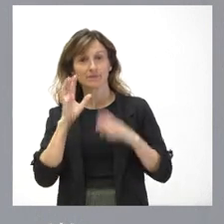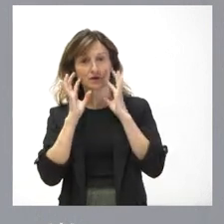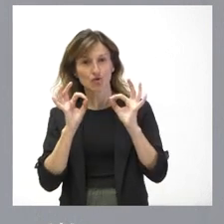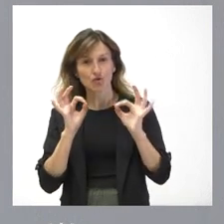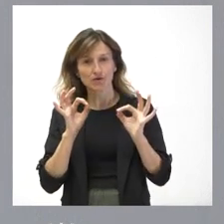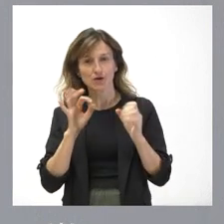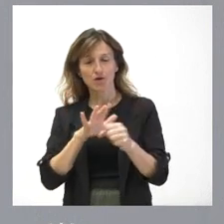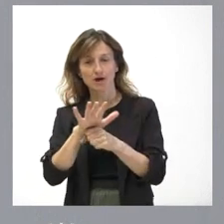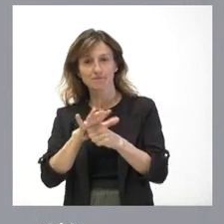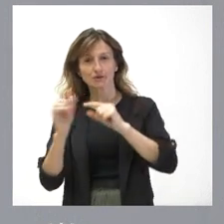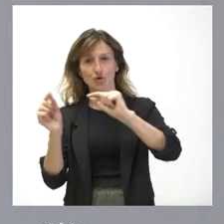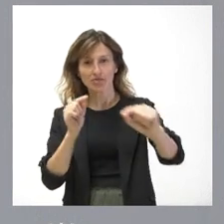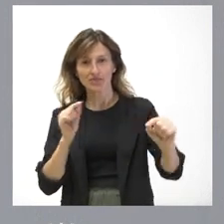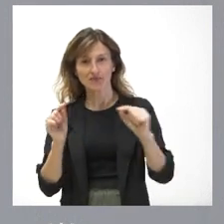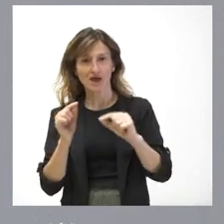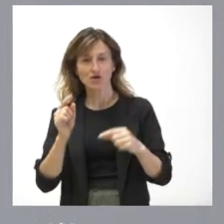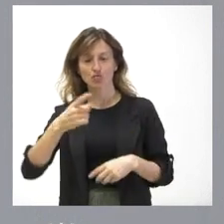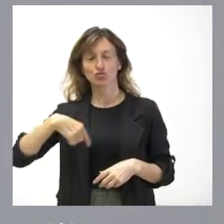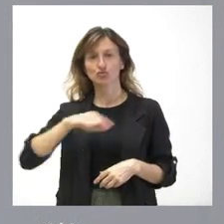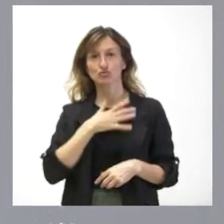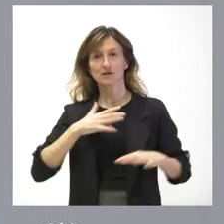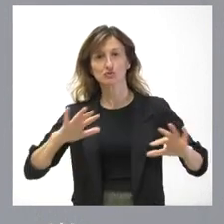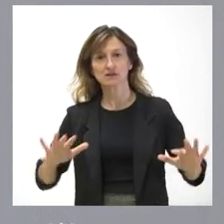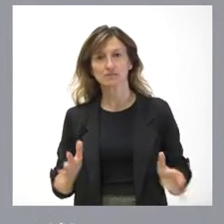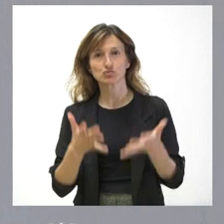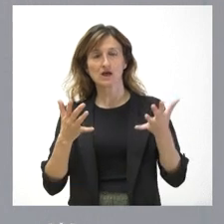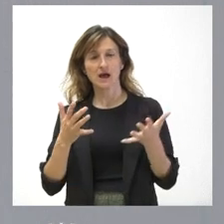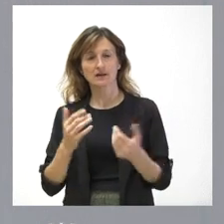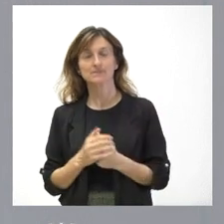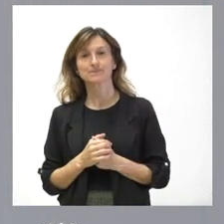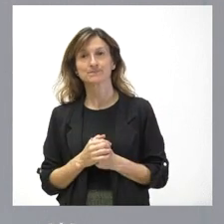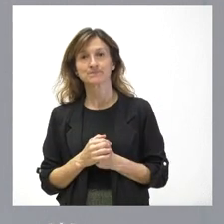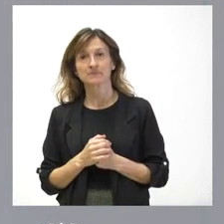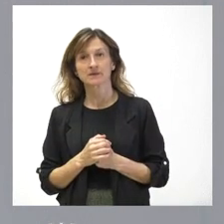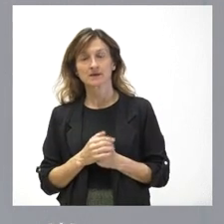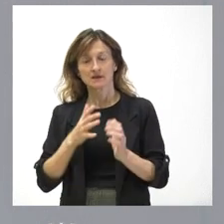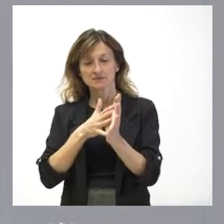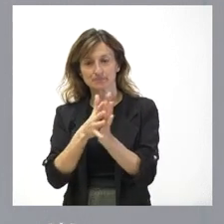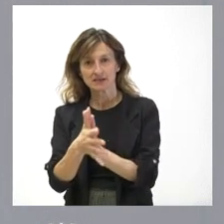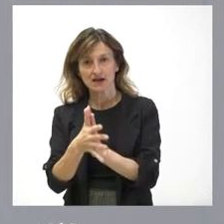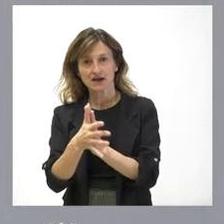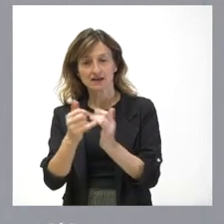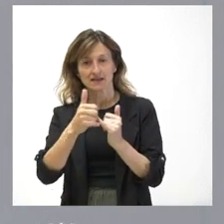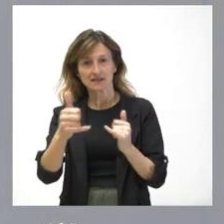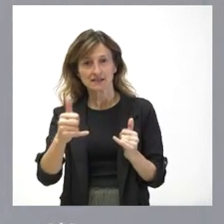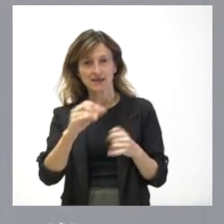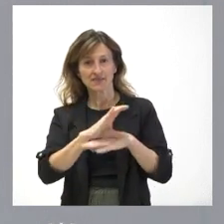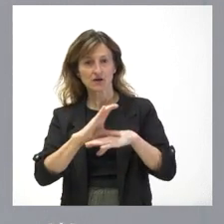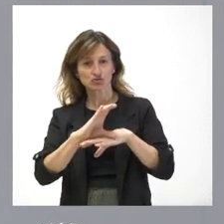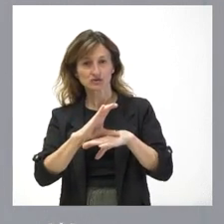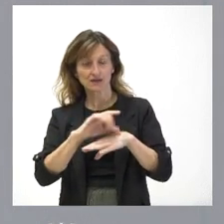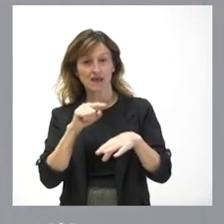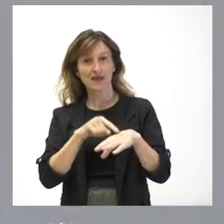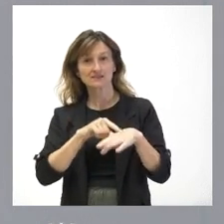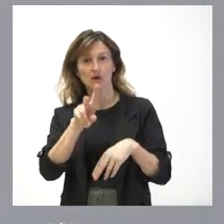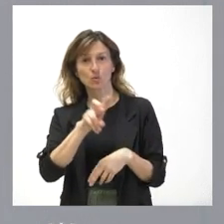este ámbito del diálogo que nosotros queremos impulsar queremos reforzar pues iremos definiendo las líneas estratégicas de actuación de la consejería para que esta consejería